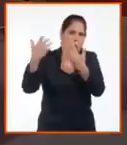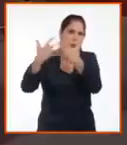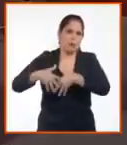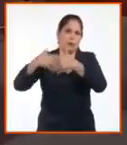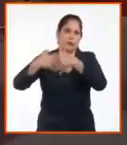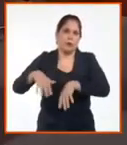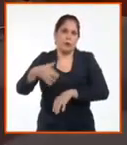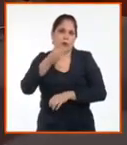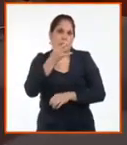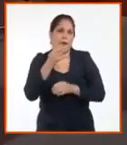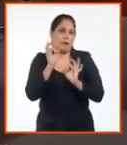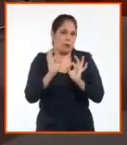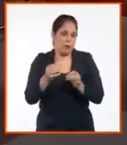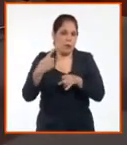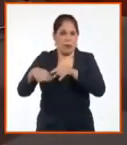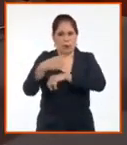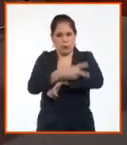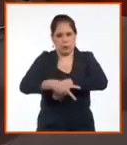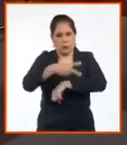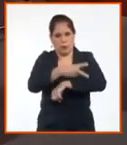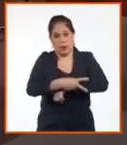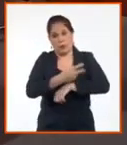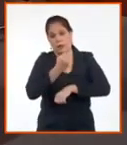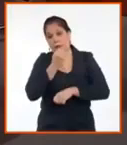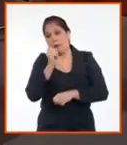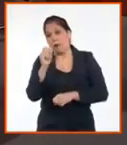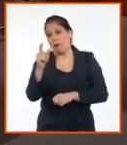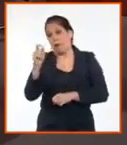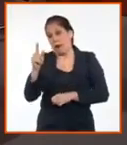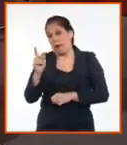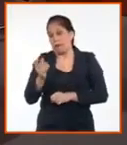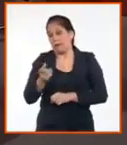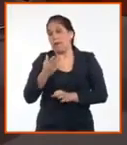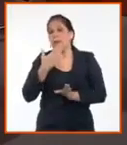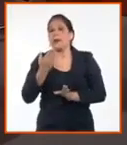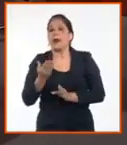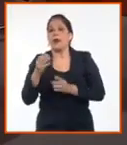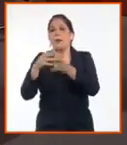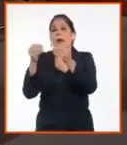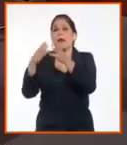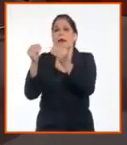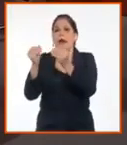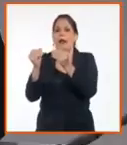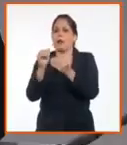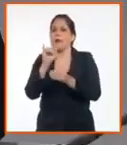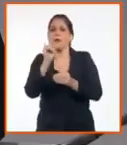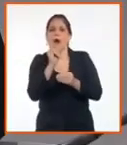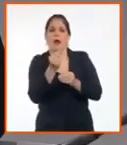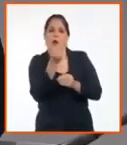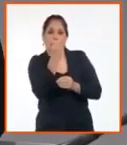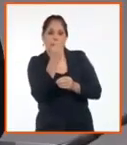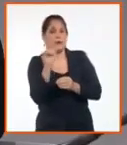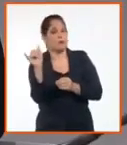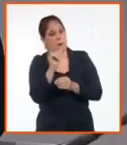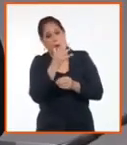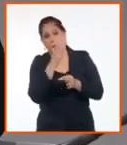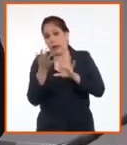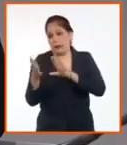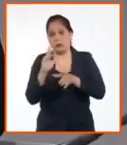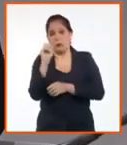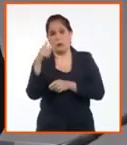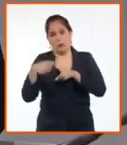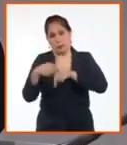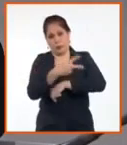como los que tenemos utilizar para importar medicamentos para tratar médica de alimentos alimentos sin embargo